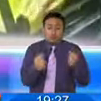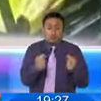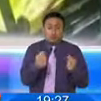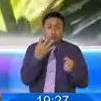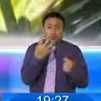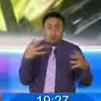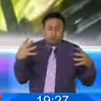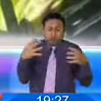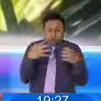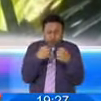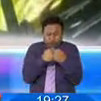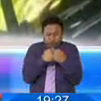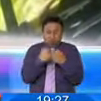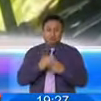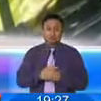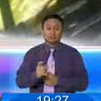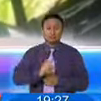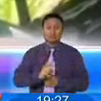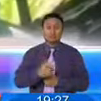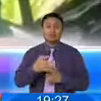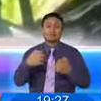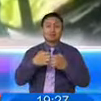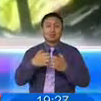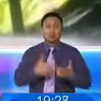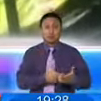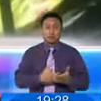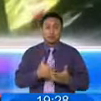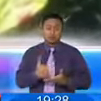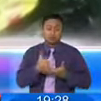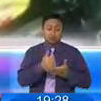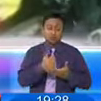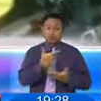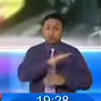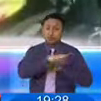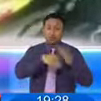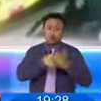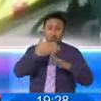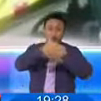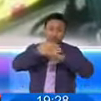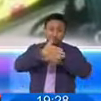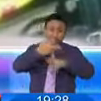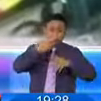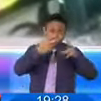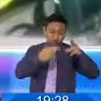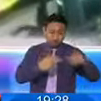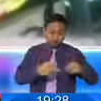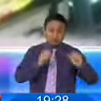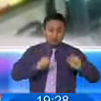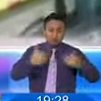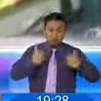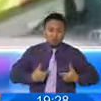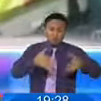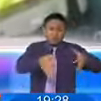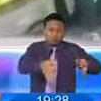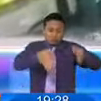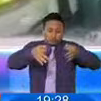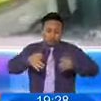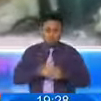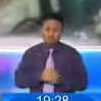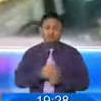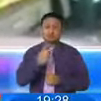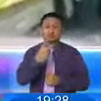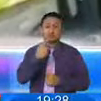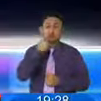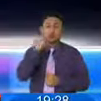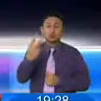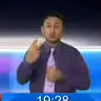atrapados en la cabina. Fue necesario que rescatistas del cuerpo de bomberos corten las latas para poder sacarlos. En el interior viajaban 2 hombres y